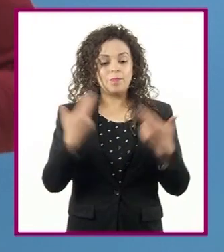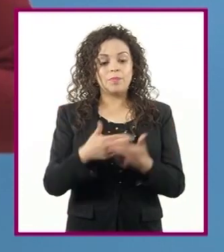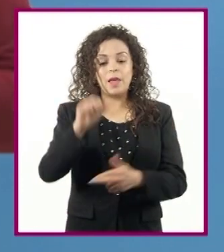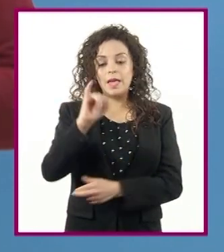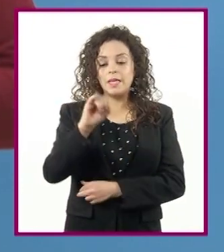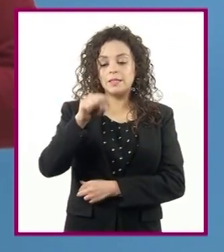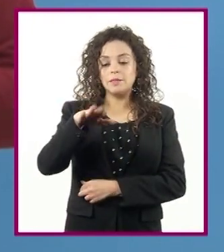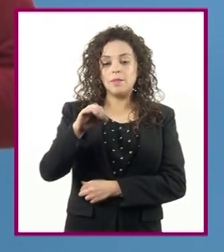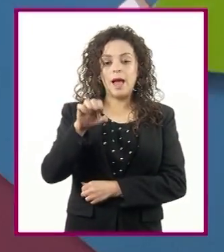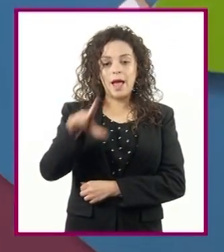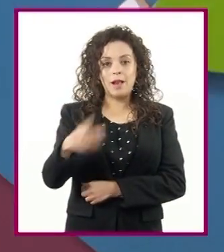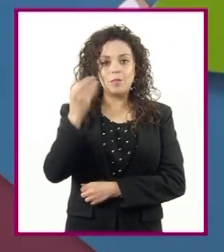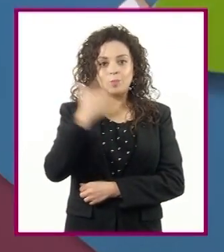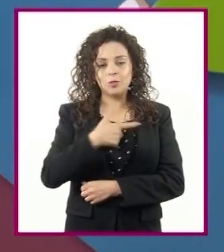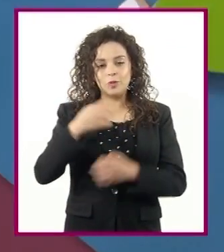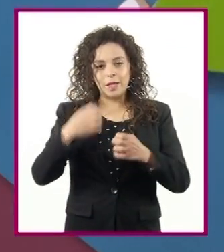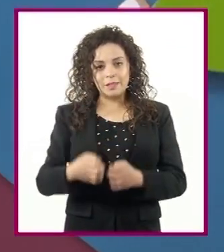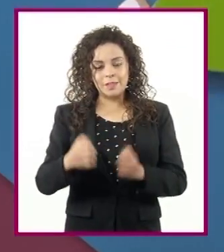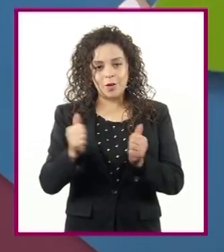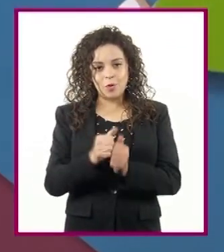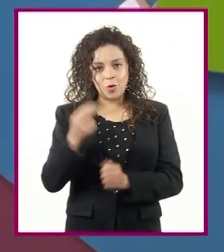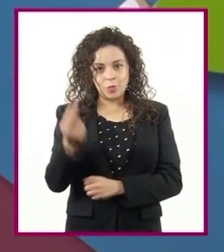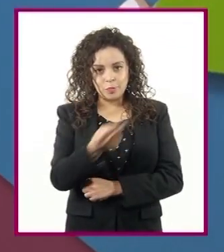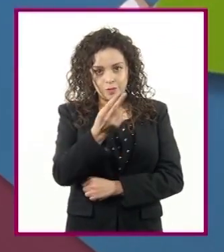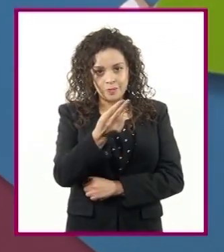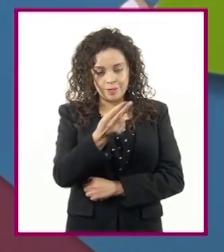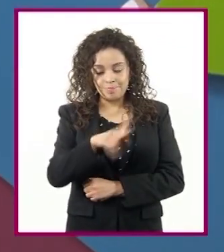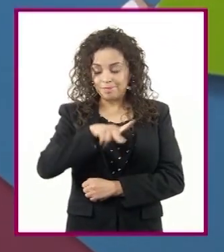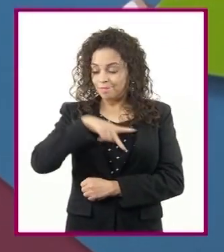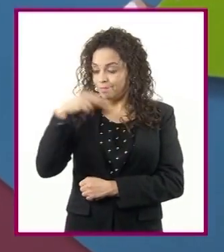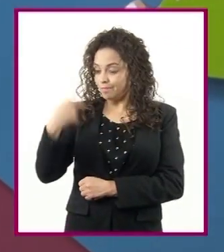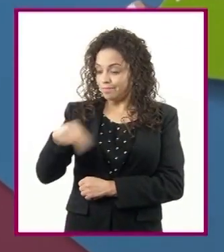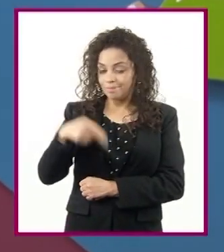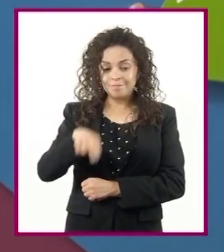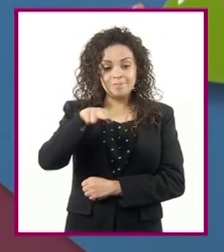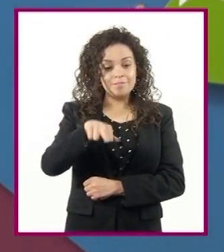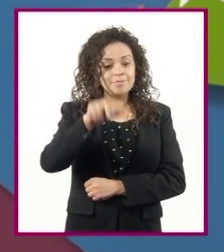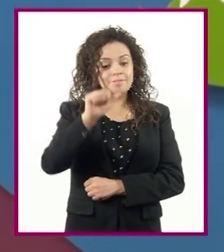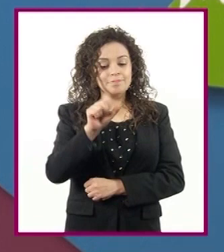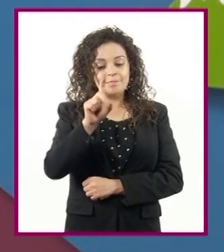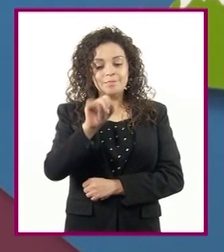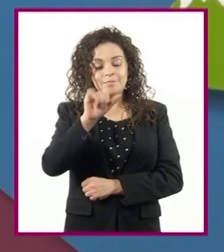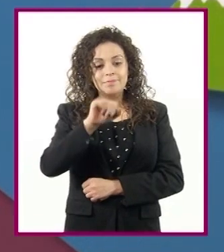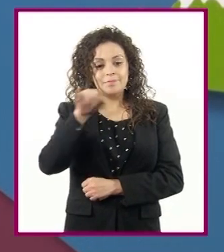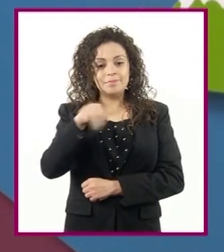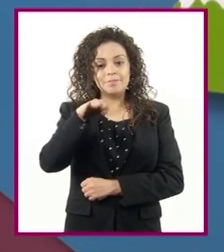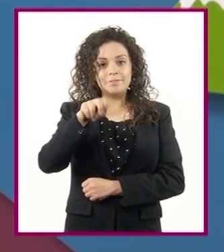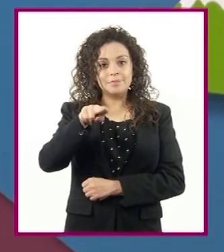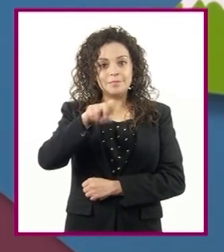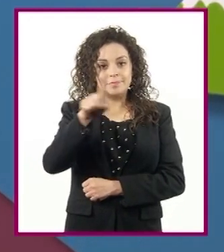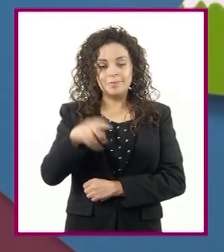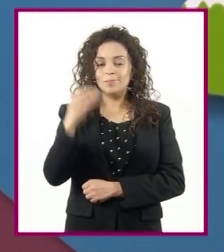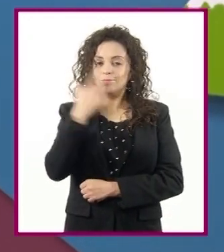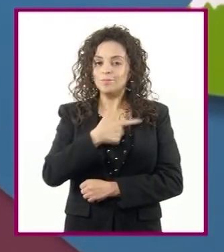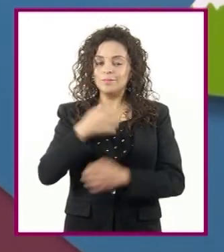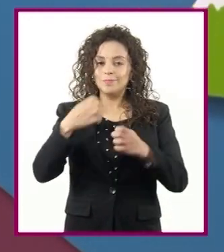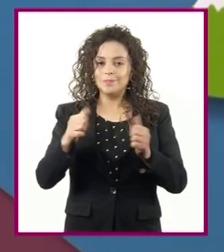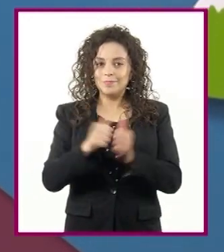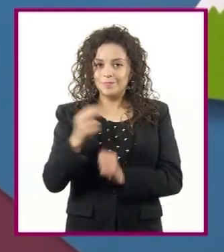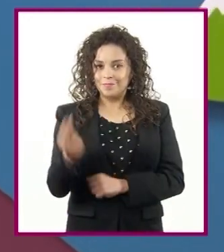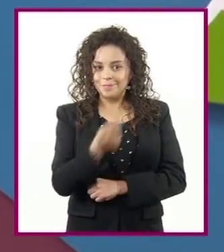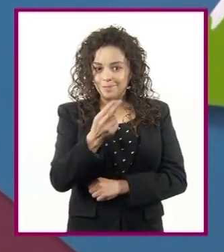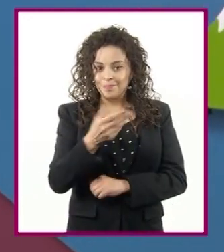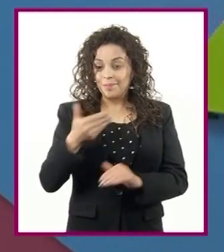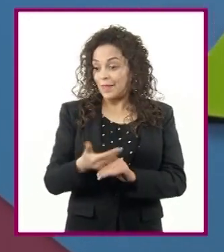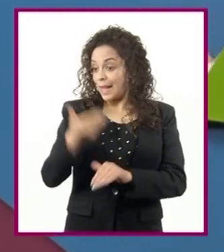placer estar con ustedes. Y mi nombre es Nadia Jiménez y es un gusto estar con ustedes. Antes de